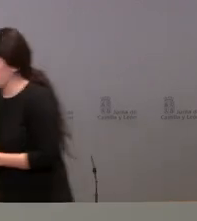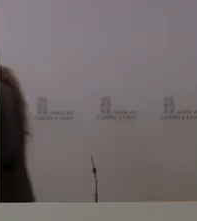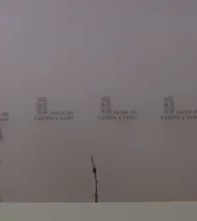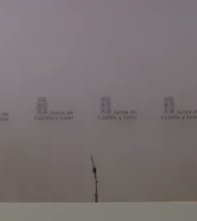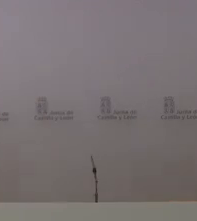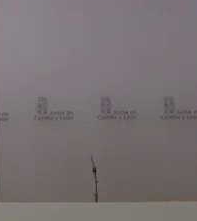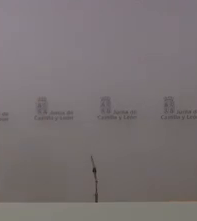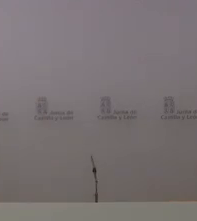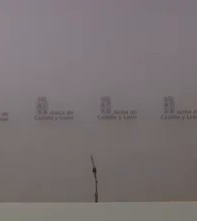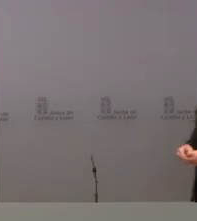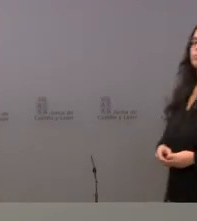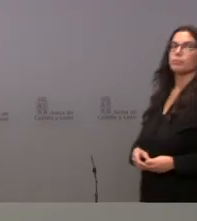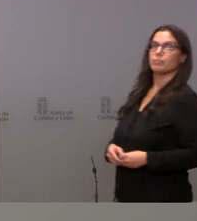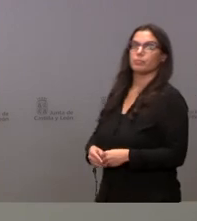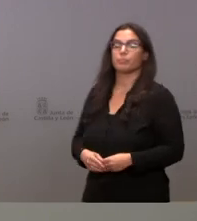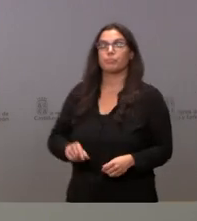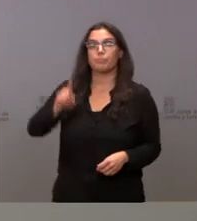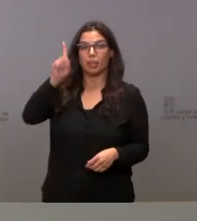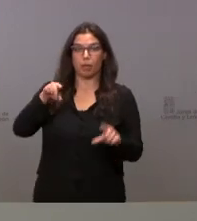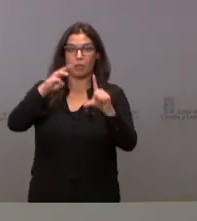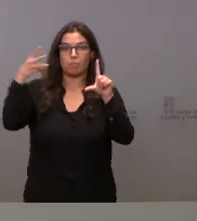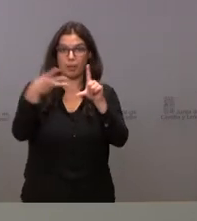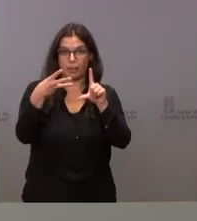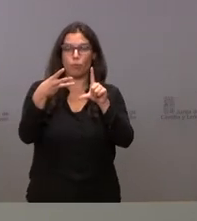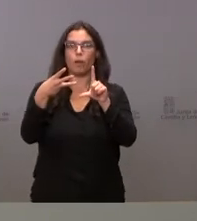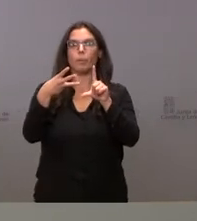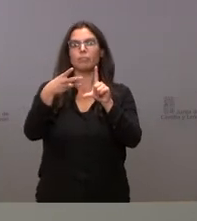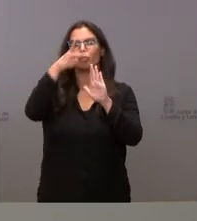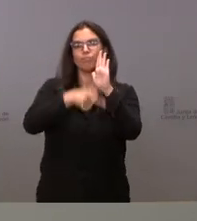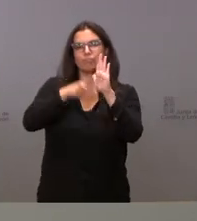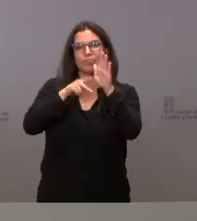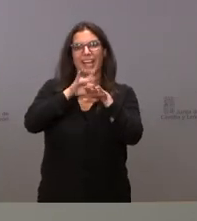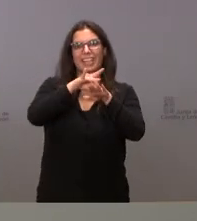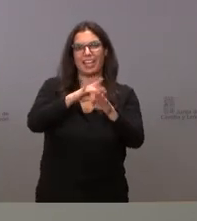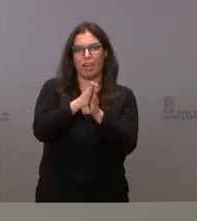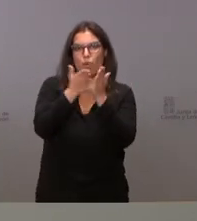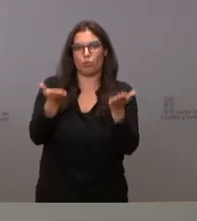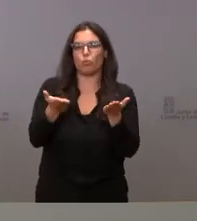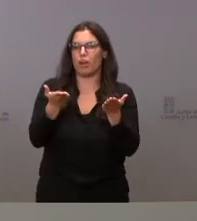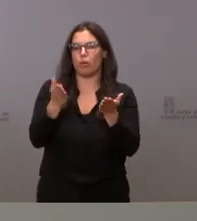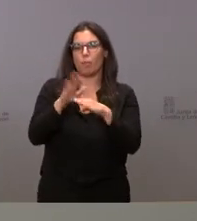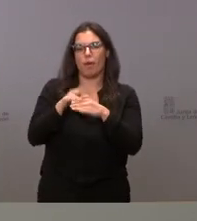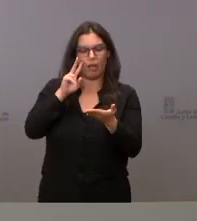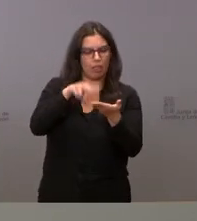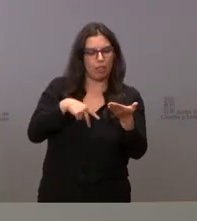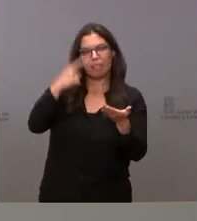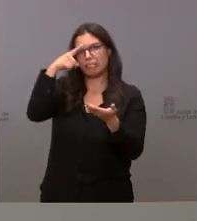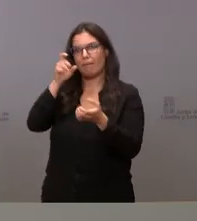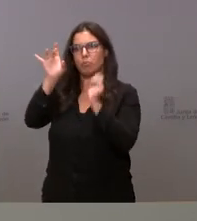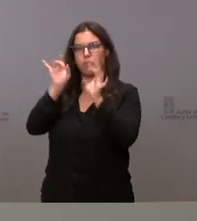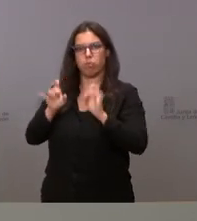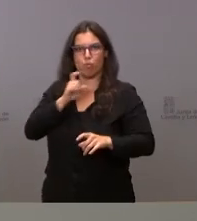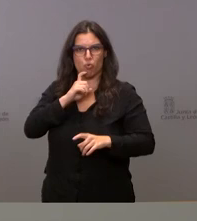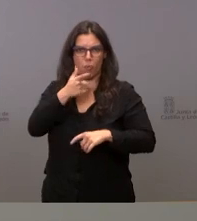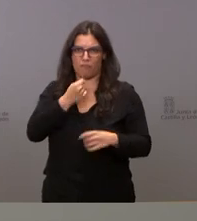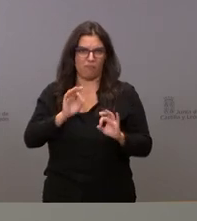irá acompañado también de una guía de usuario para poder utilizar ese portal con facilidad. Y, como